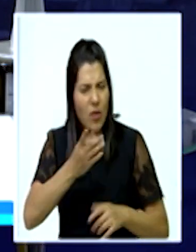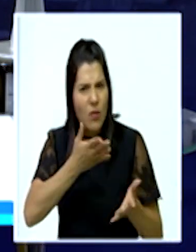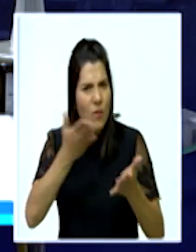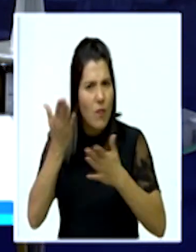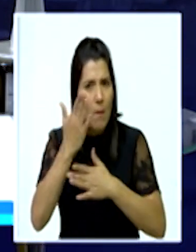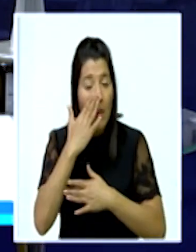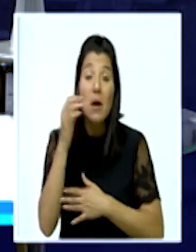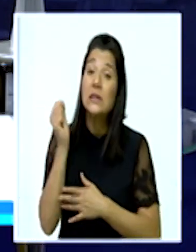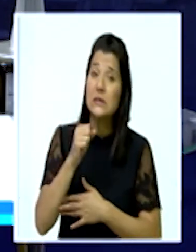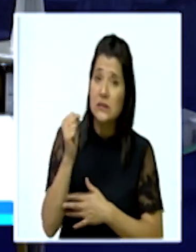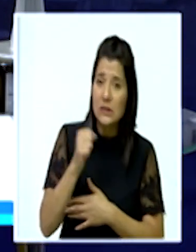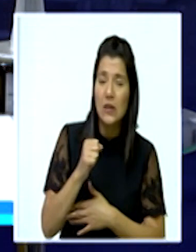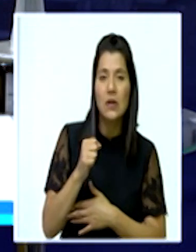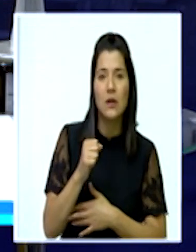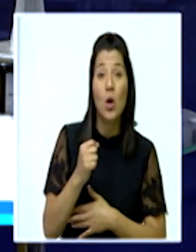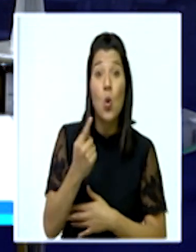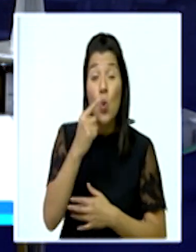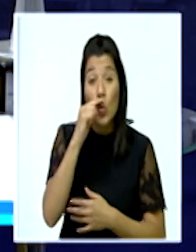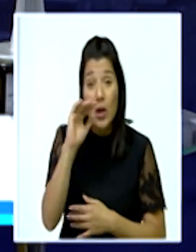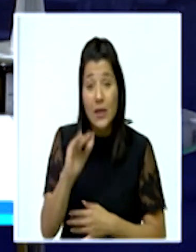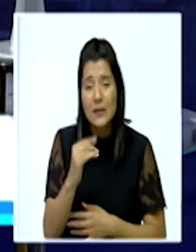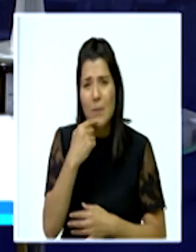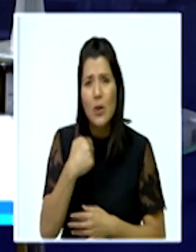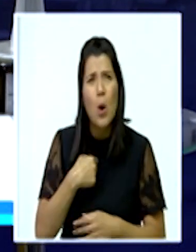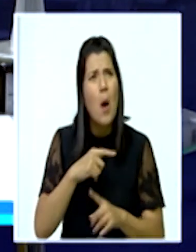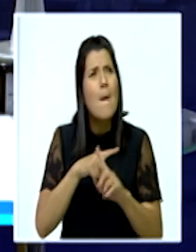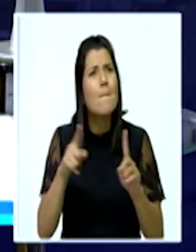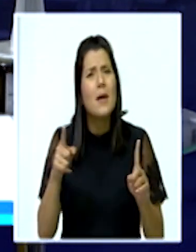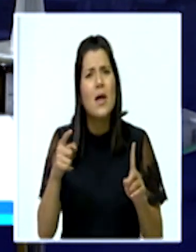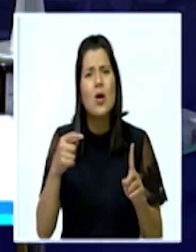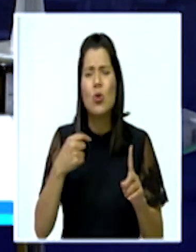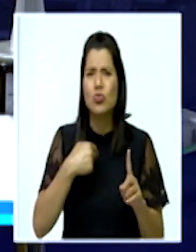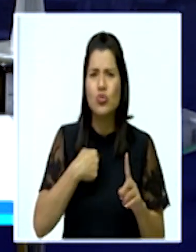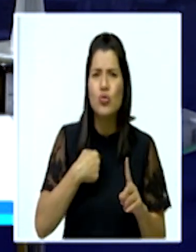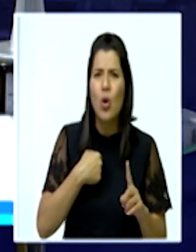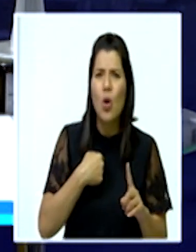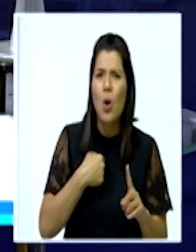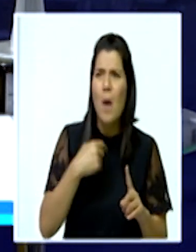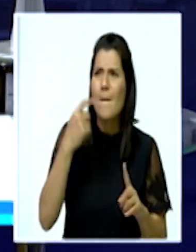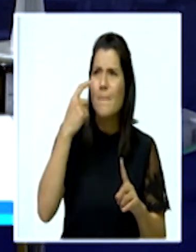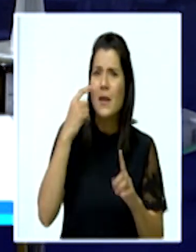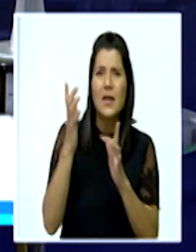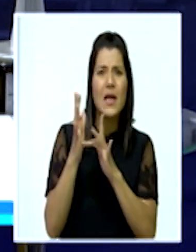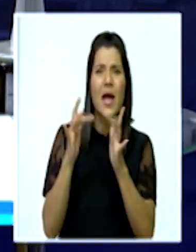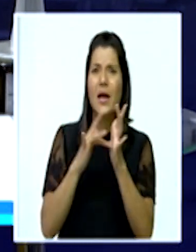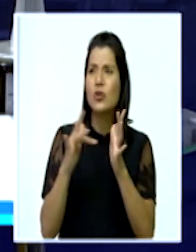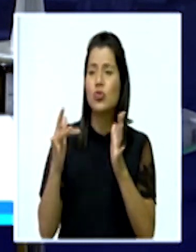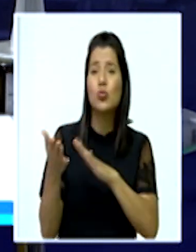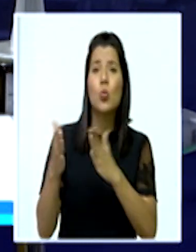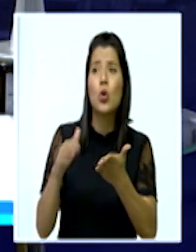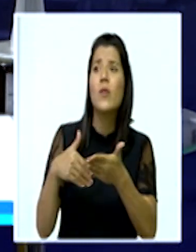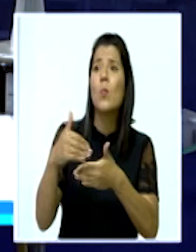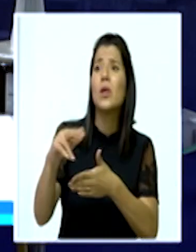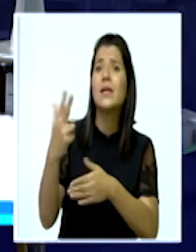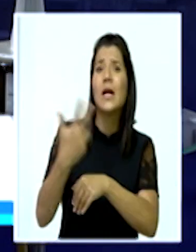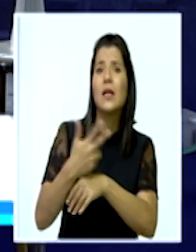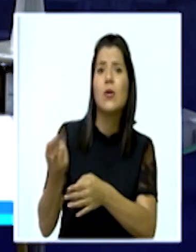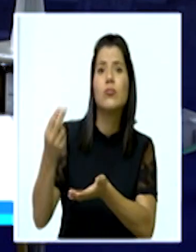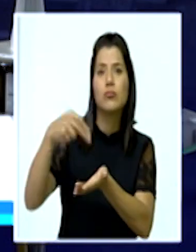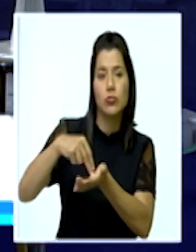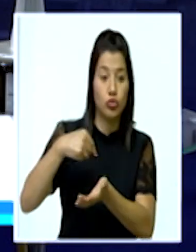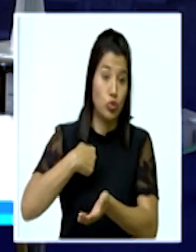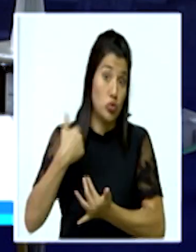llevó? Sí, por ahí me decía una niña, pero es que yo en catecismo vi que Jesús resucitó al tercer día, entonces yo esperar